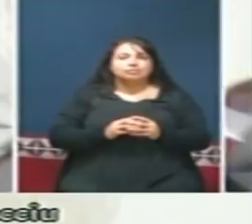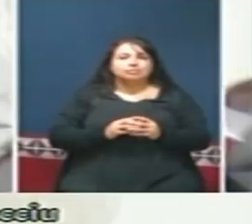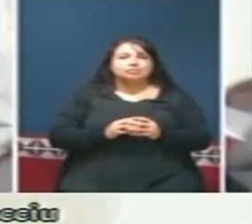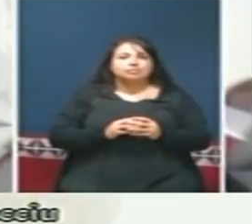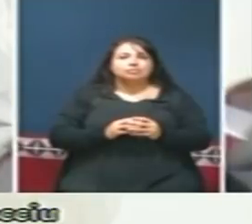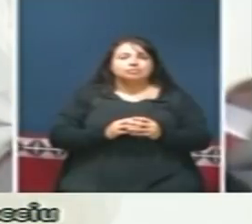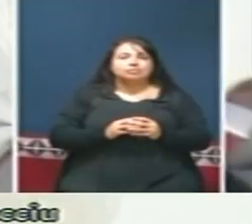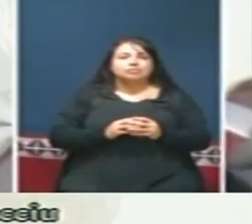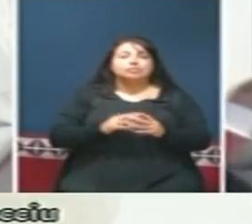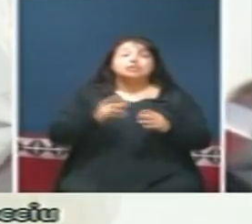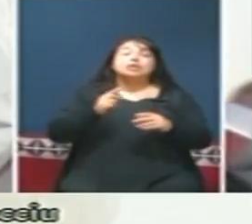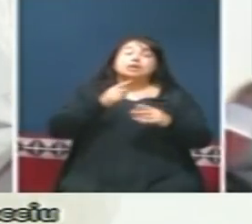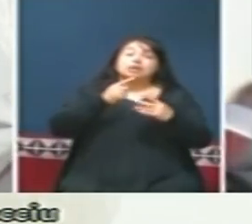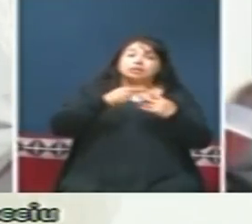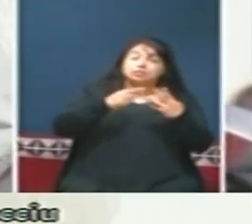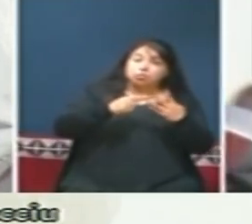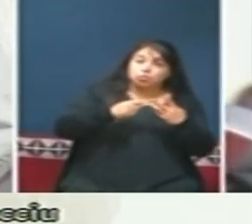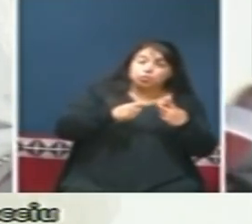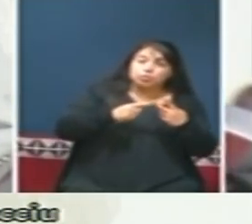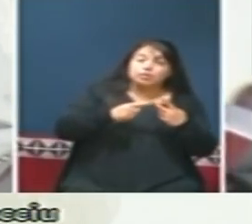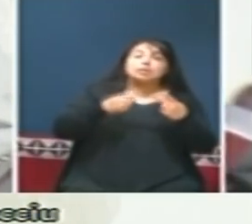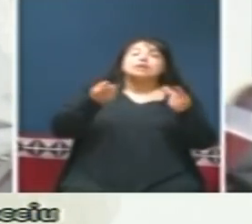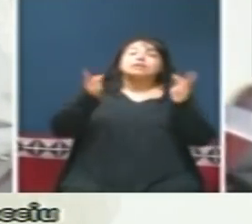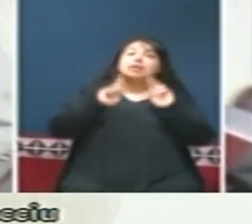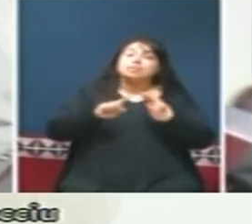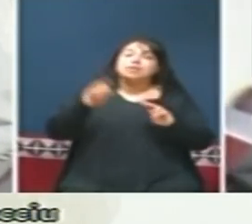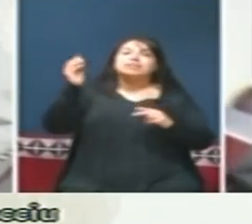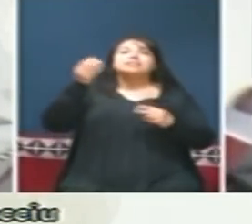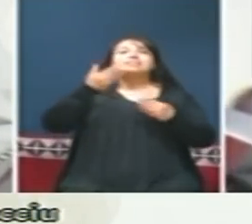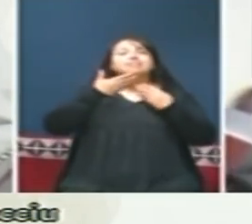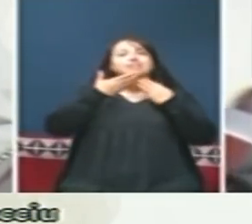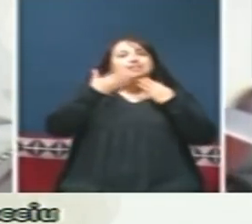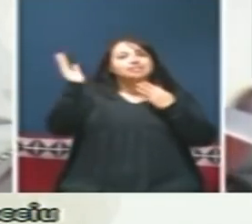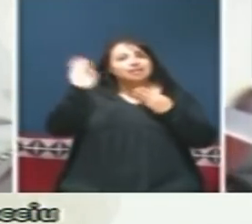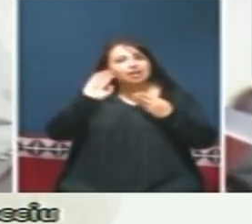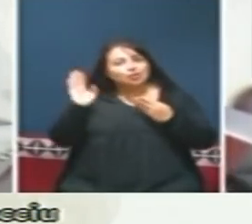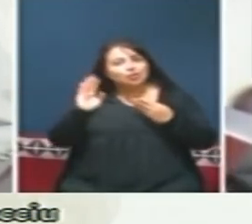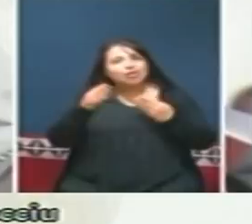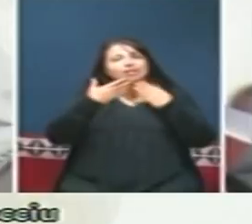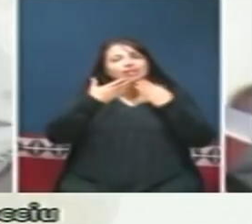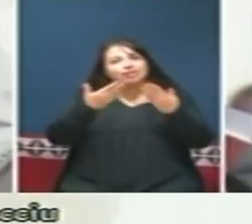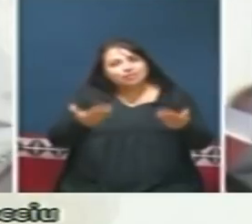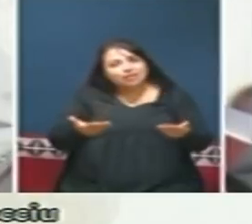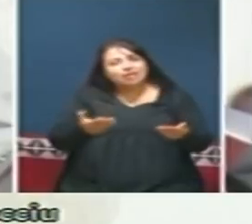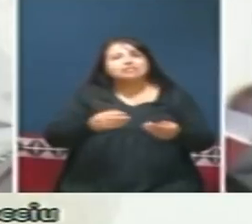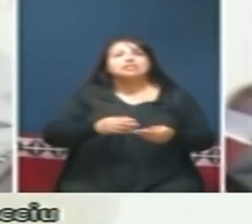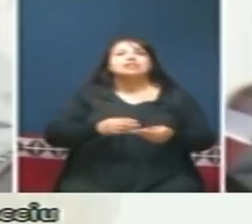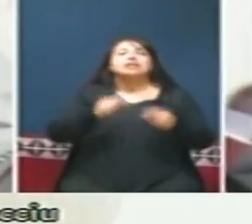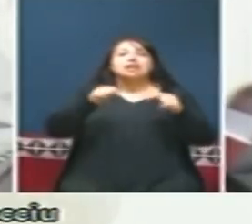En segundo lugar, deseo saludar cordialmente a mis hermanos en el Episcopado aquí presente,